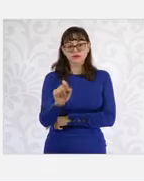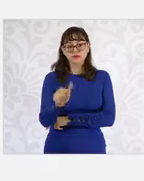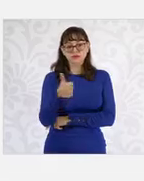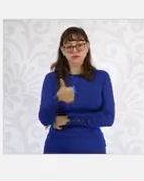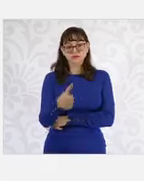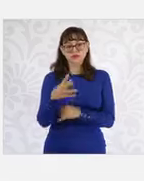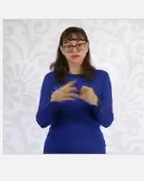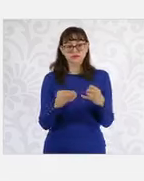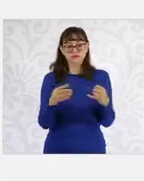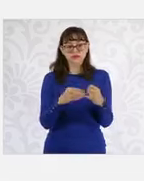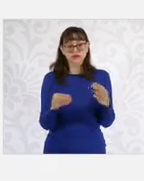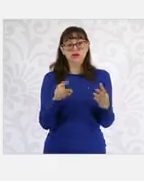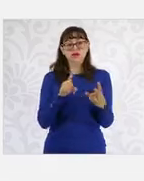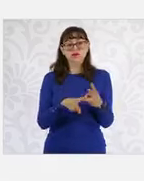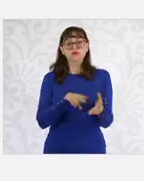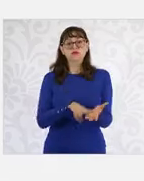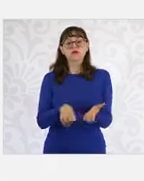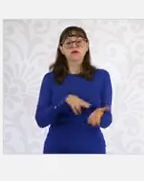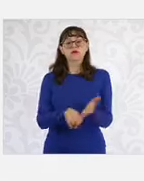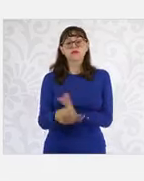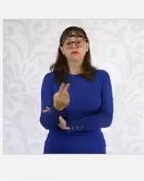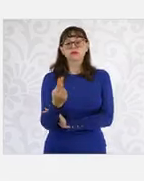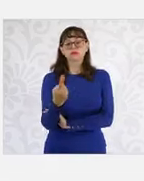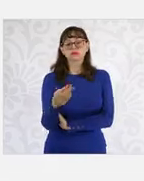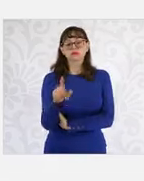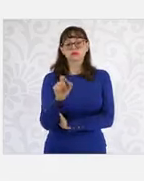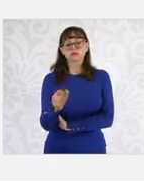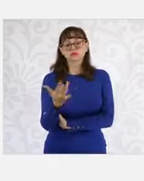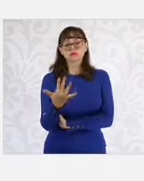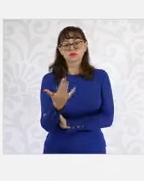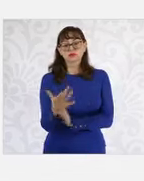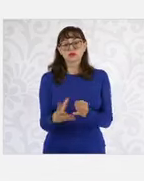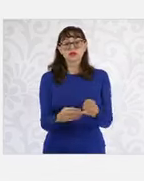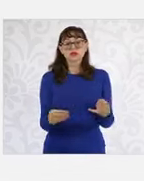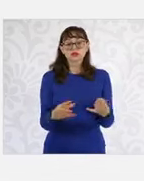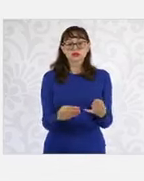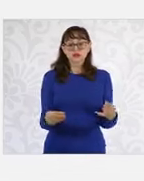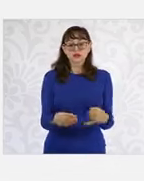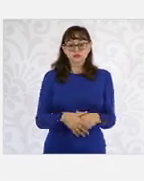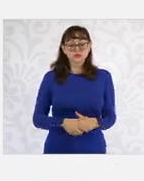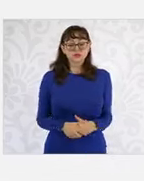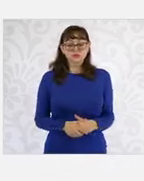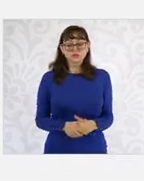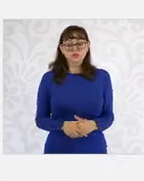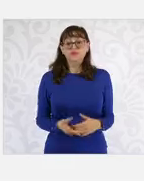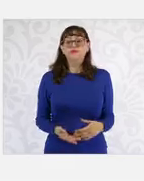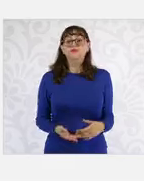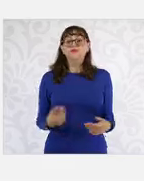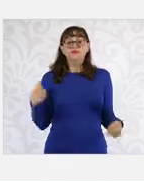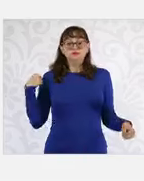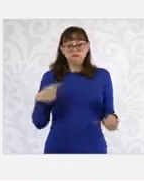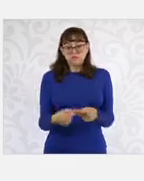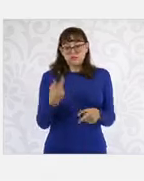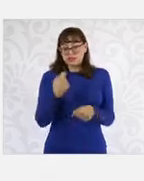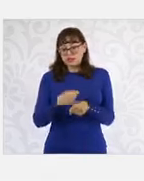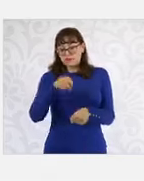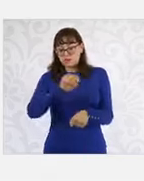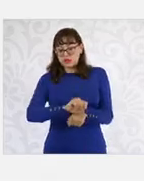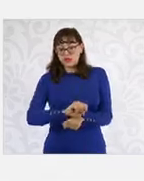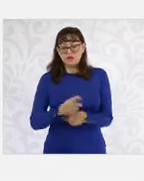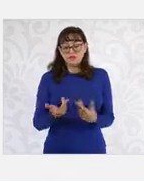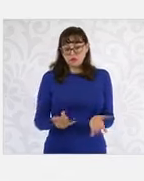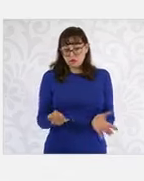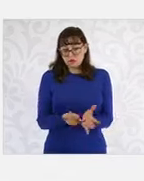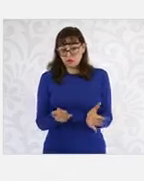centavos. Y el diésel en 25 pesos con 50 centavos. Para esta semana no habrá incentivo fiscal, de acuerdo a